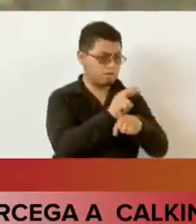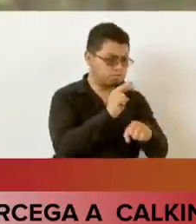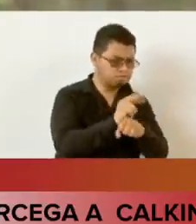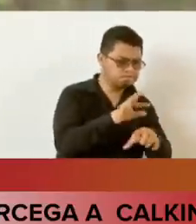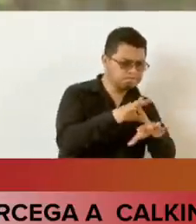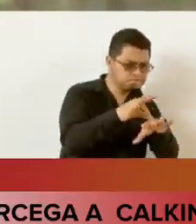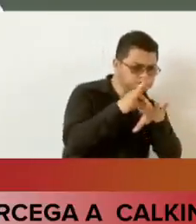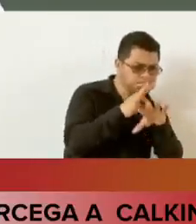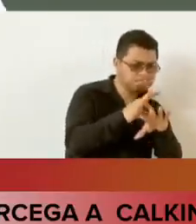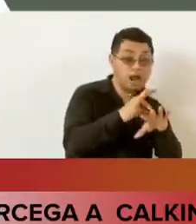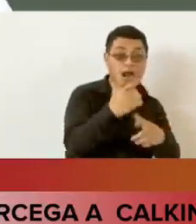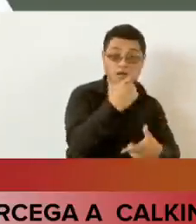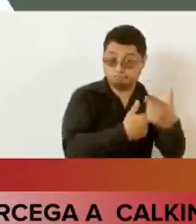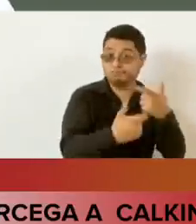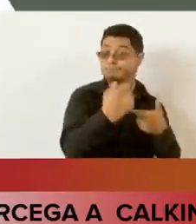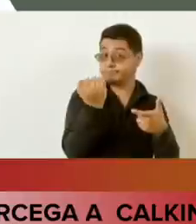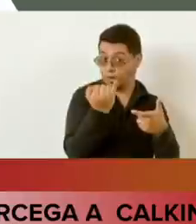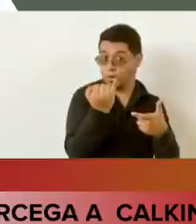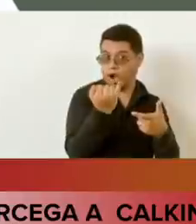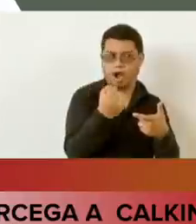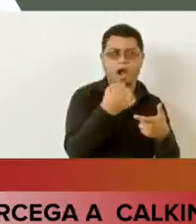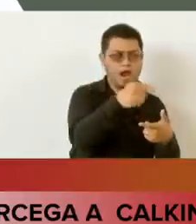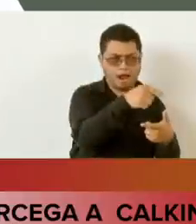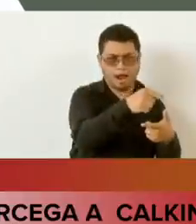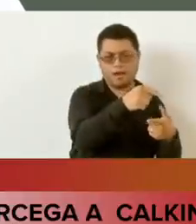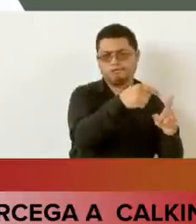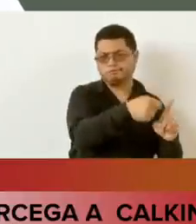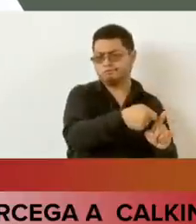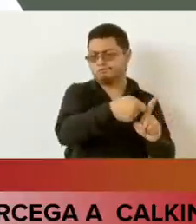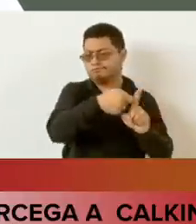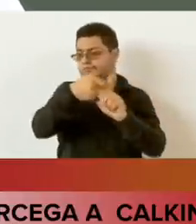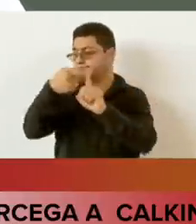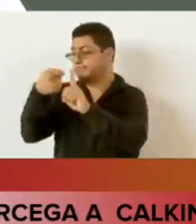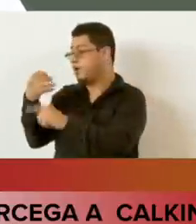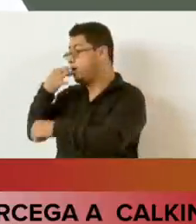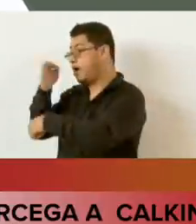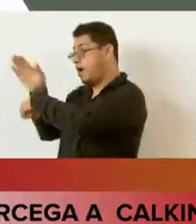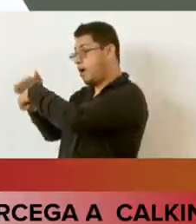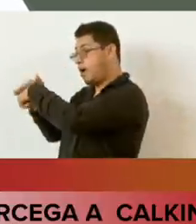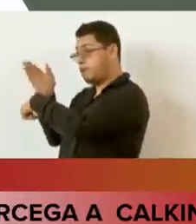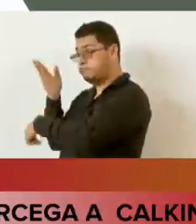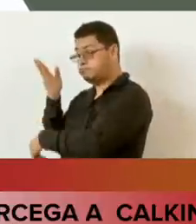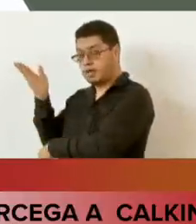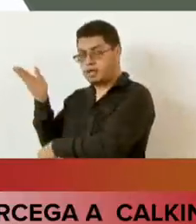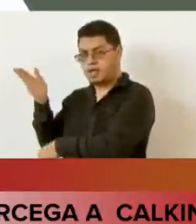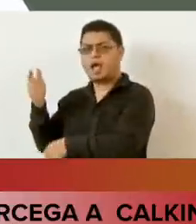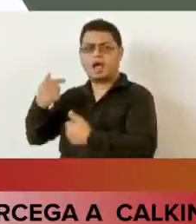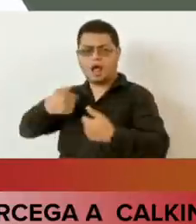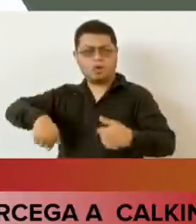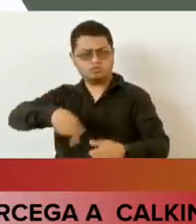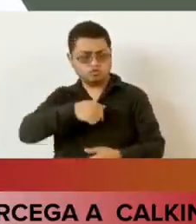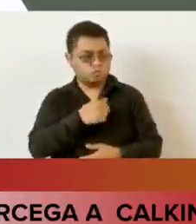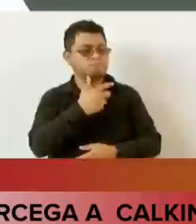la obra y nos está reportando de cómo vamos.